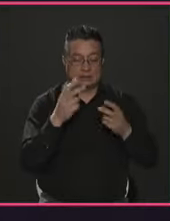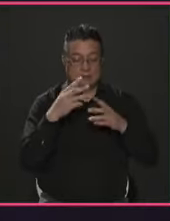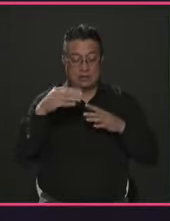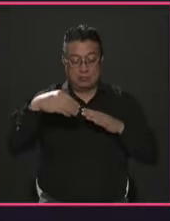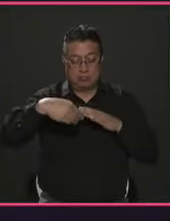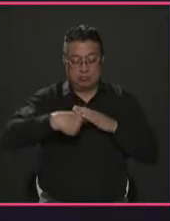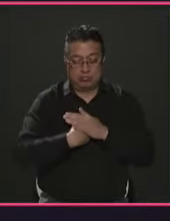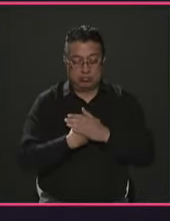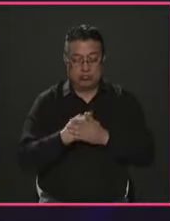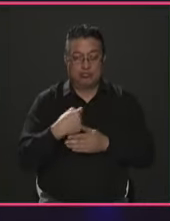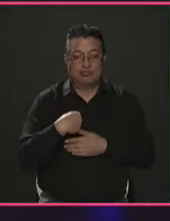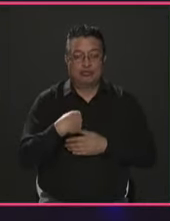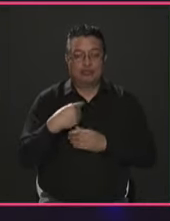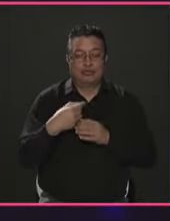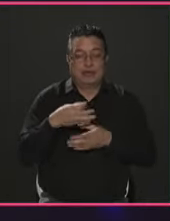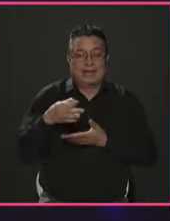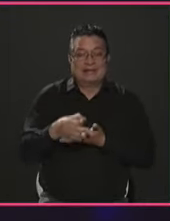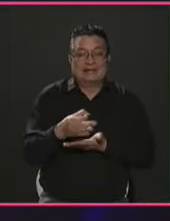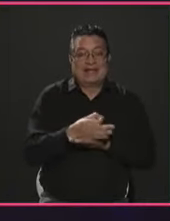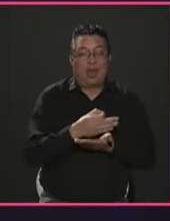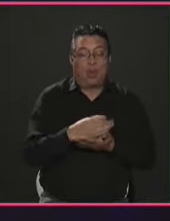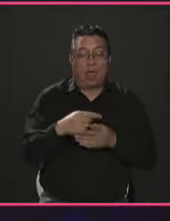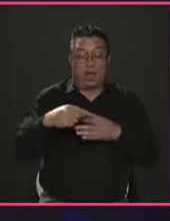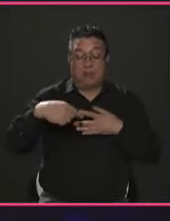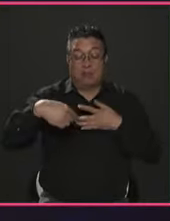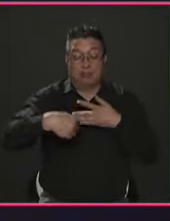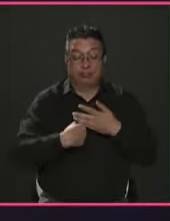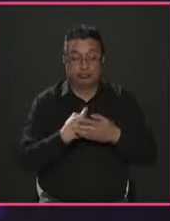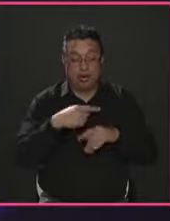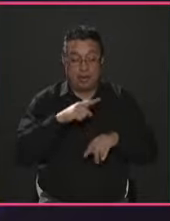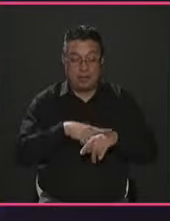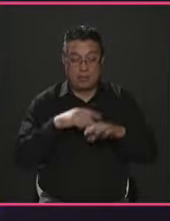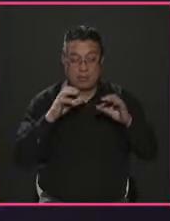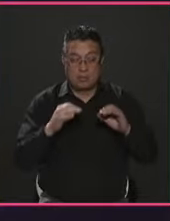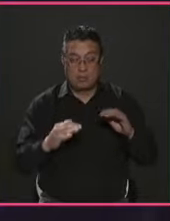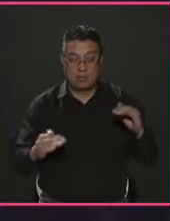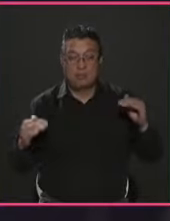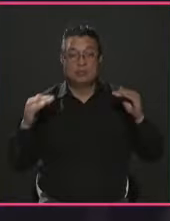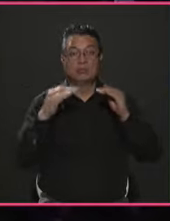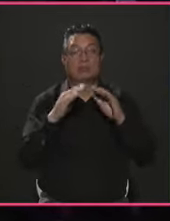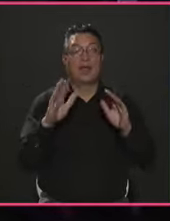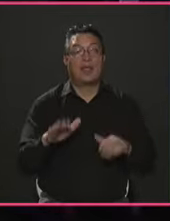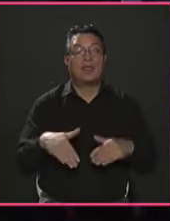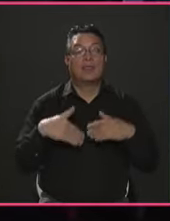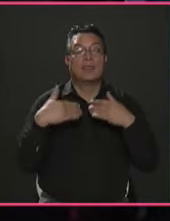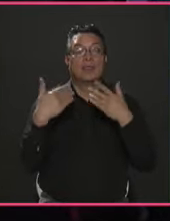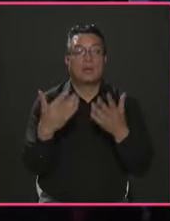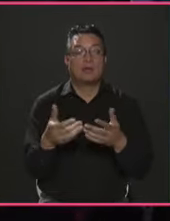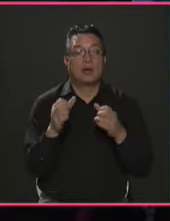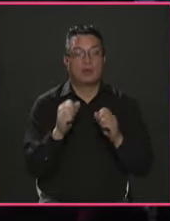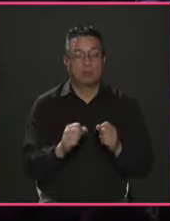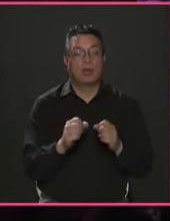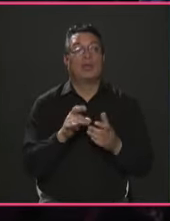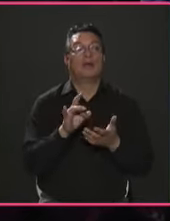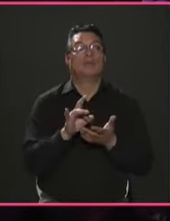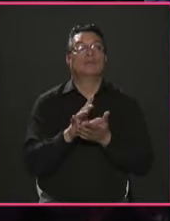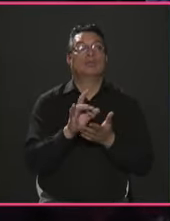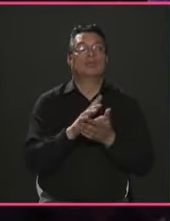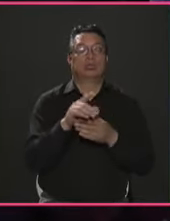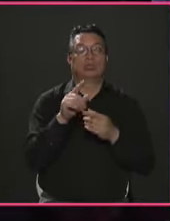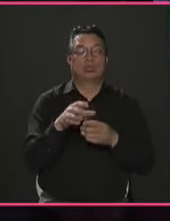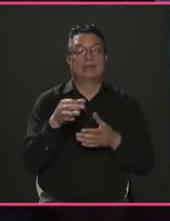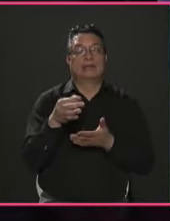web hed el momento adecuado el tiempo adecuado para que después puedan superar las células de El